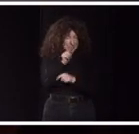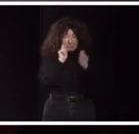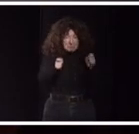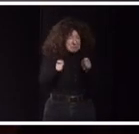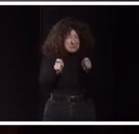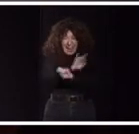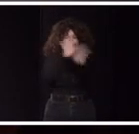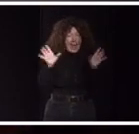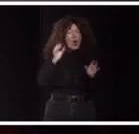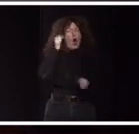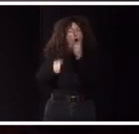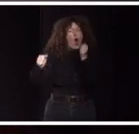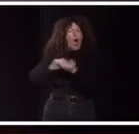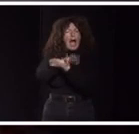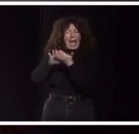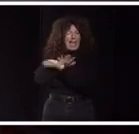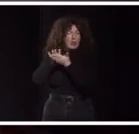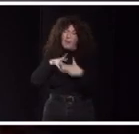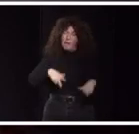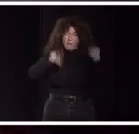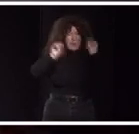ya.